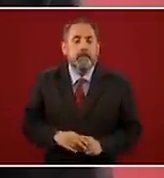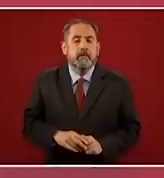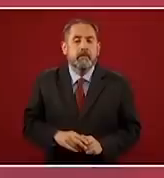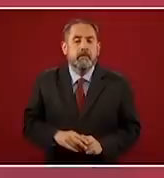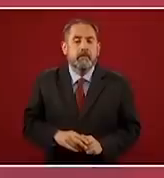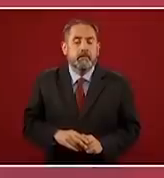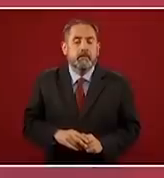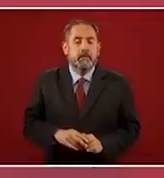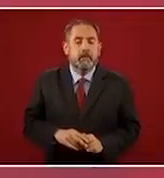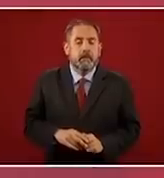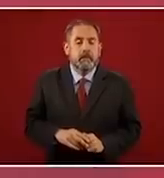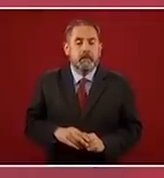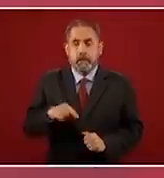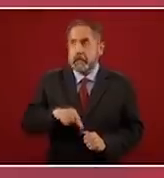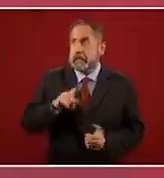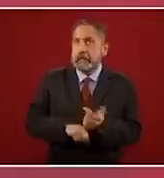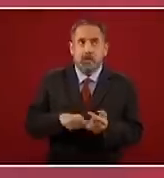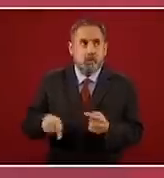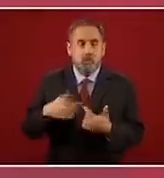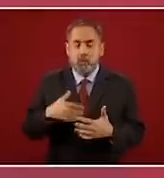en este palacio.